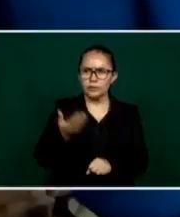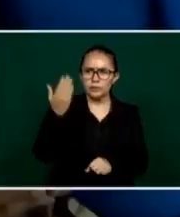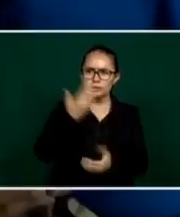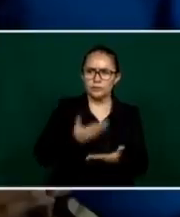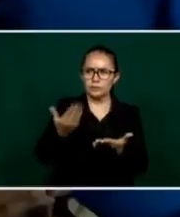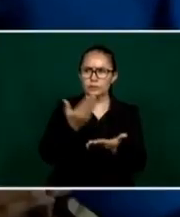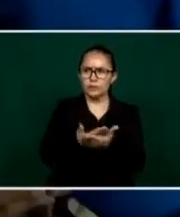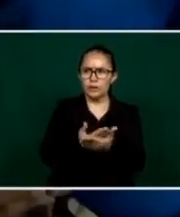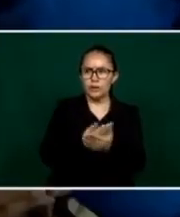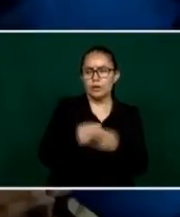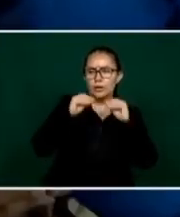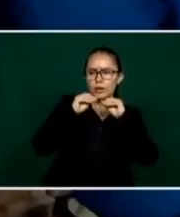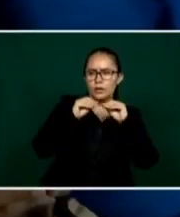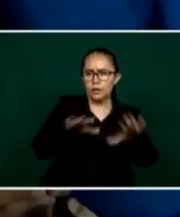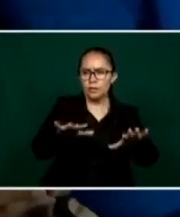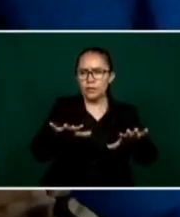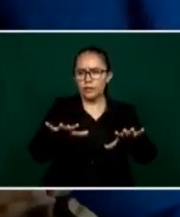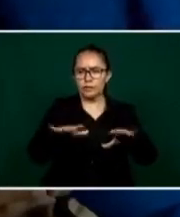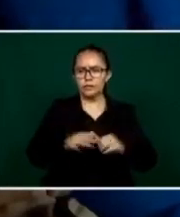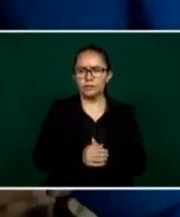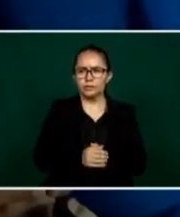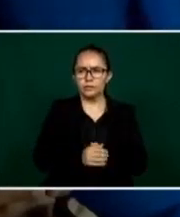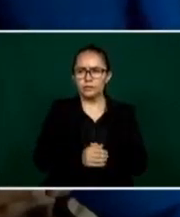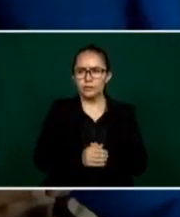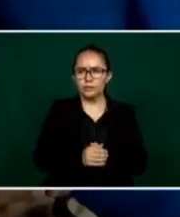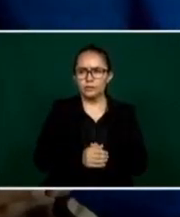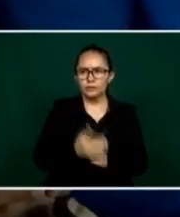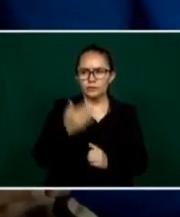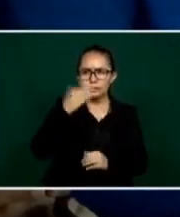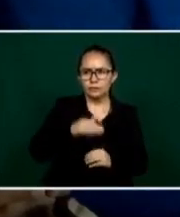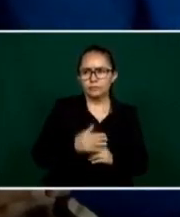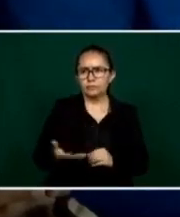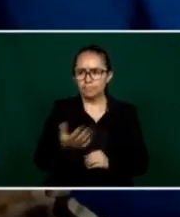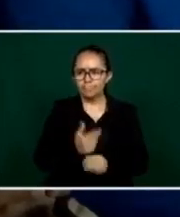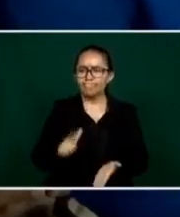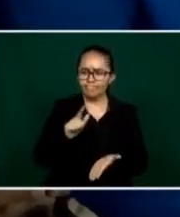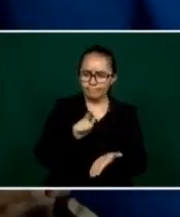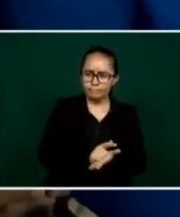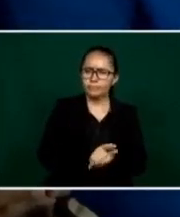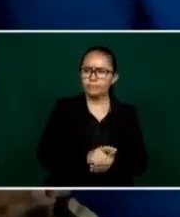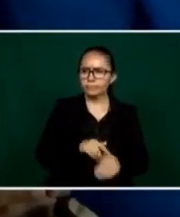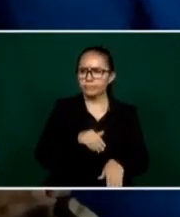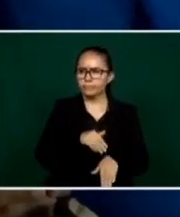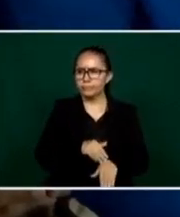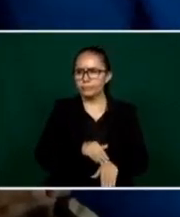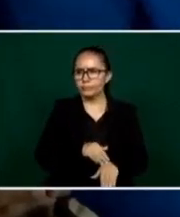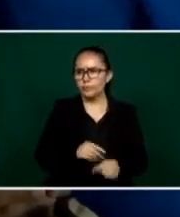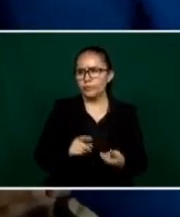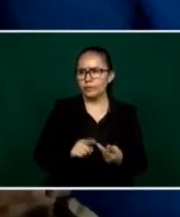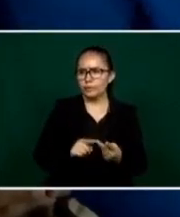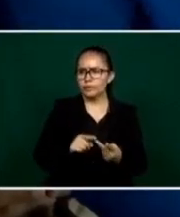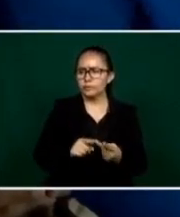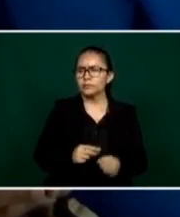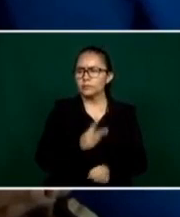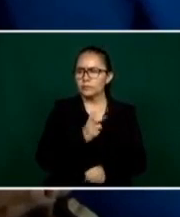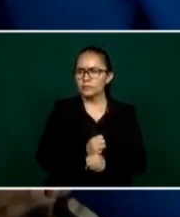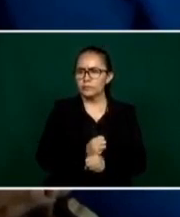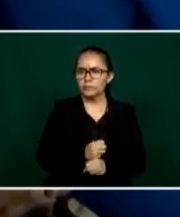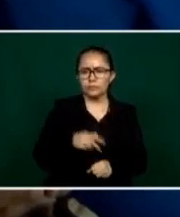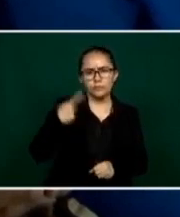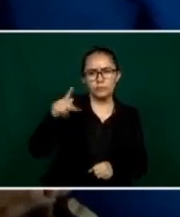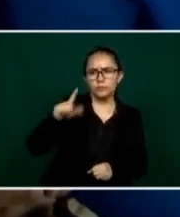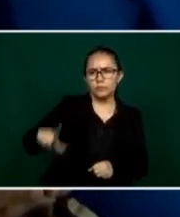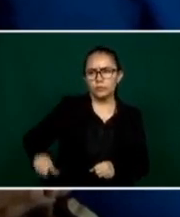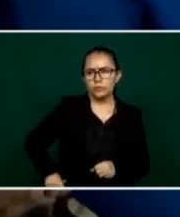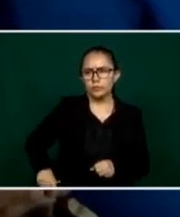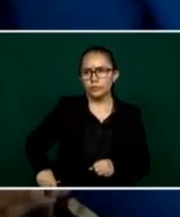la campaña y el periodo de transición? Si se está aplicando, si se mantiene. Y en segundo lugar, si su gobierno